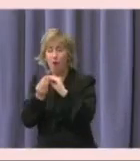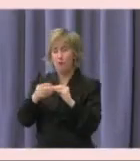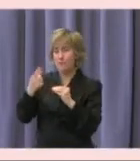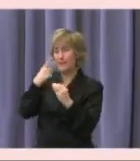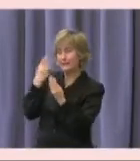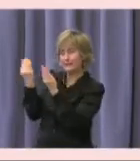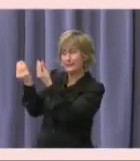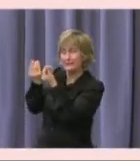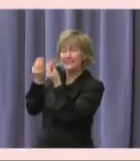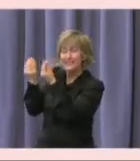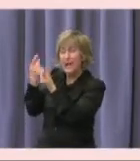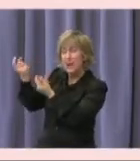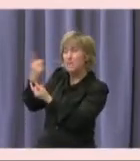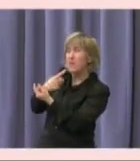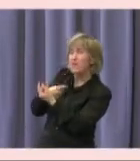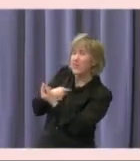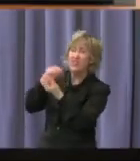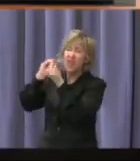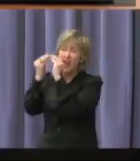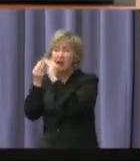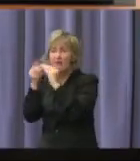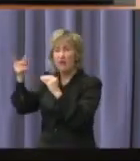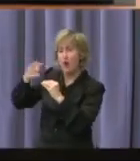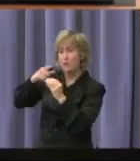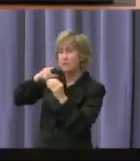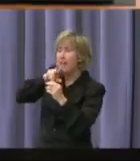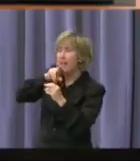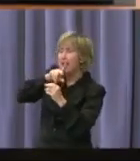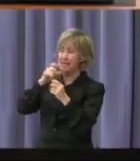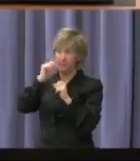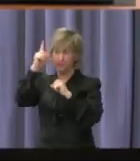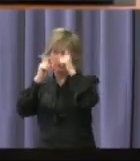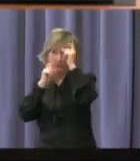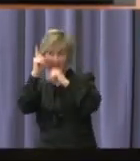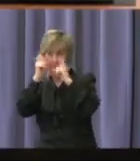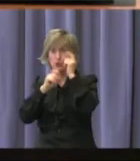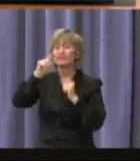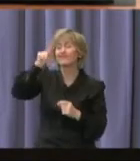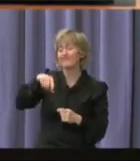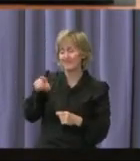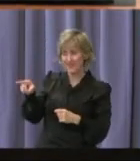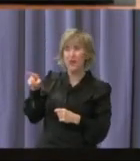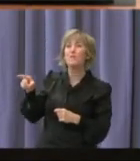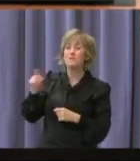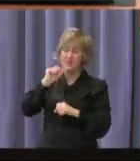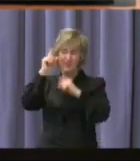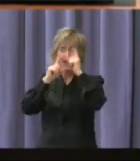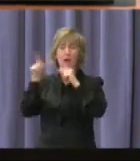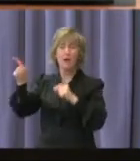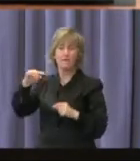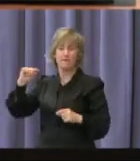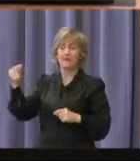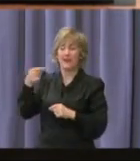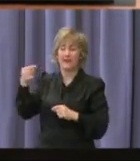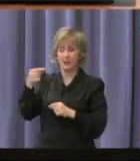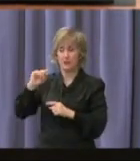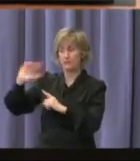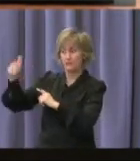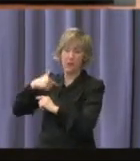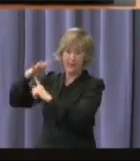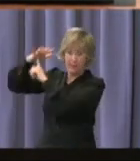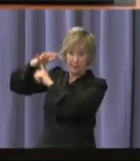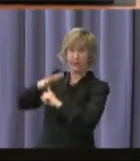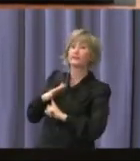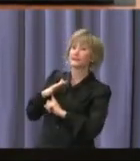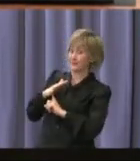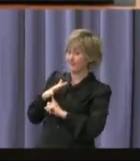que te dice o lo que te deja de decir. Y los gestos, que es también un lenguaje, que es un lenguaje gestual, ¿vale? Y es la indiferencia, y es el